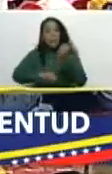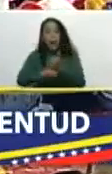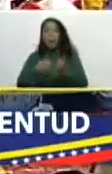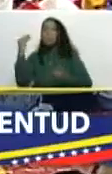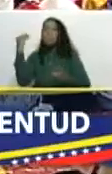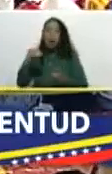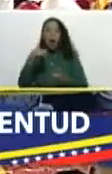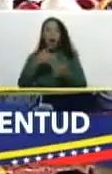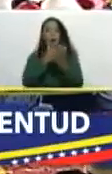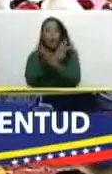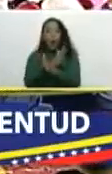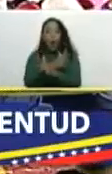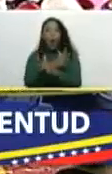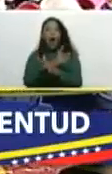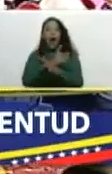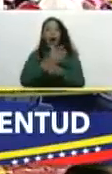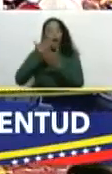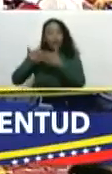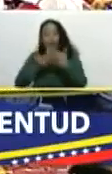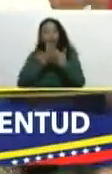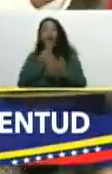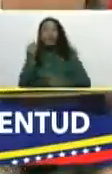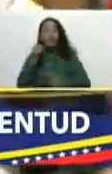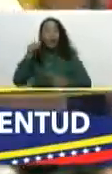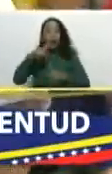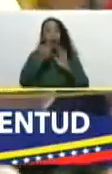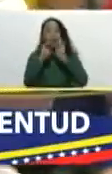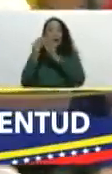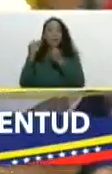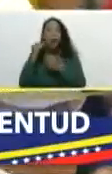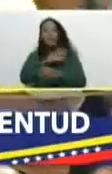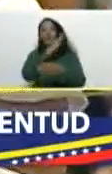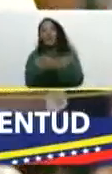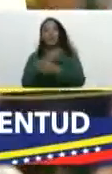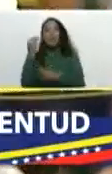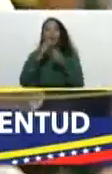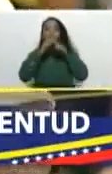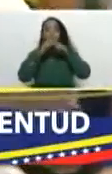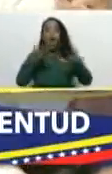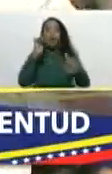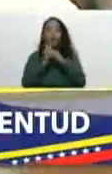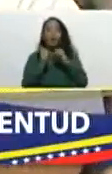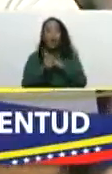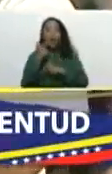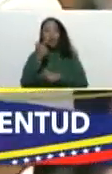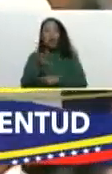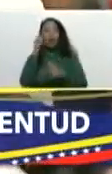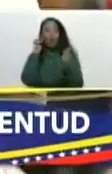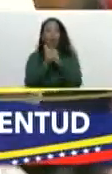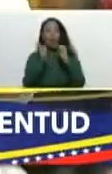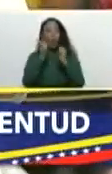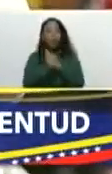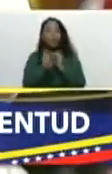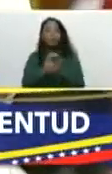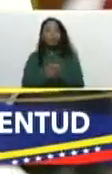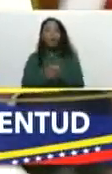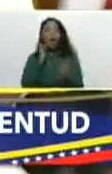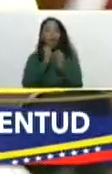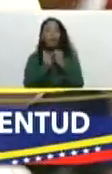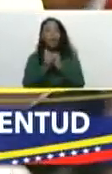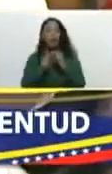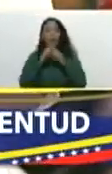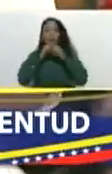juegos estudiantiles y juveniles en nuestras comunidades para fortalecer la masificación deportiva. Lo que usted dijo, el deporte. Y el deporte se